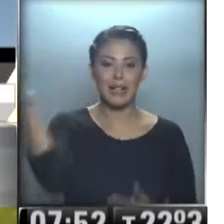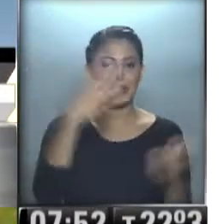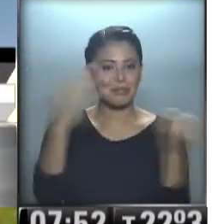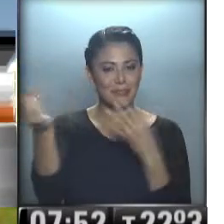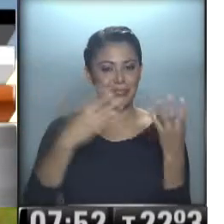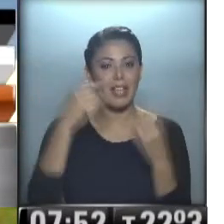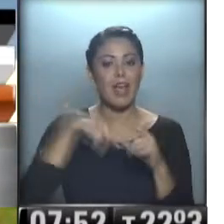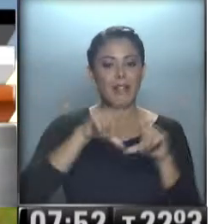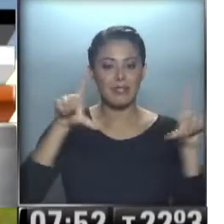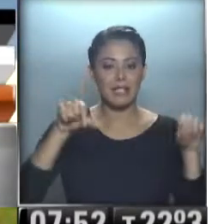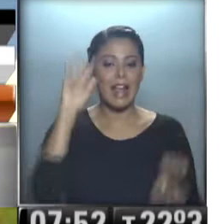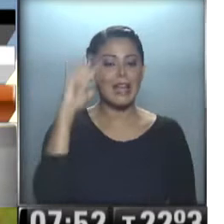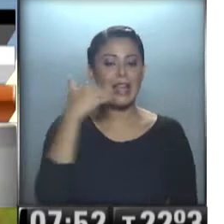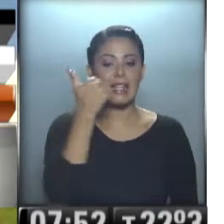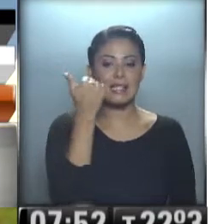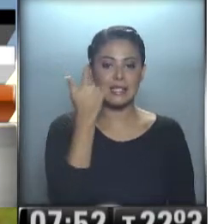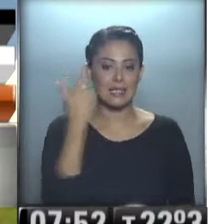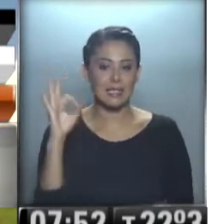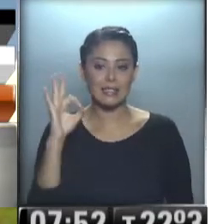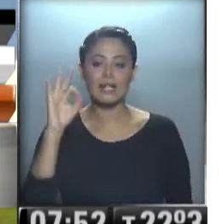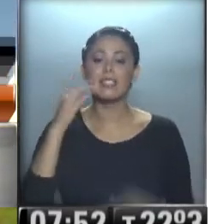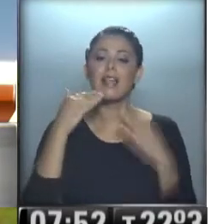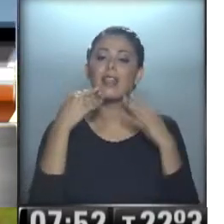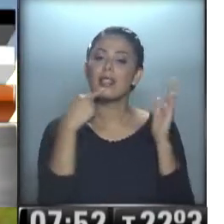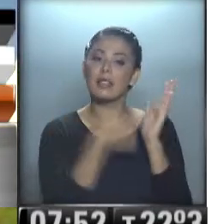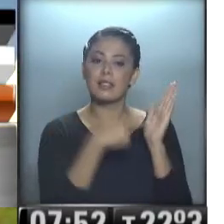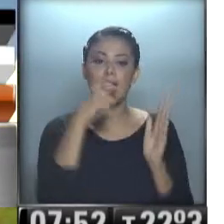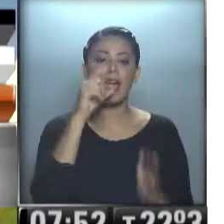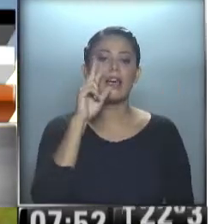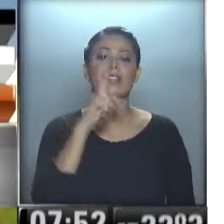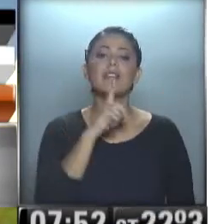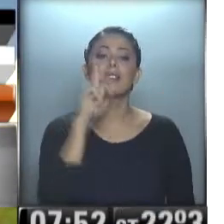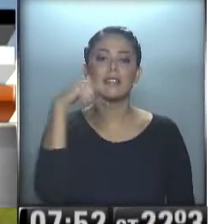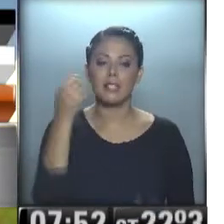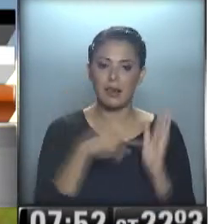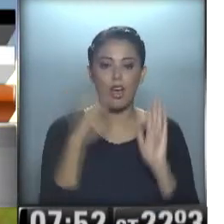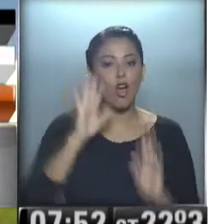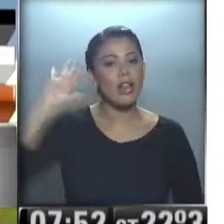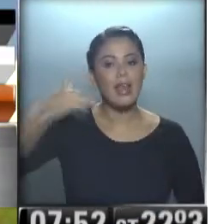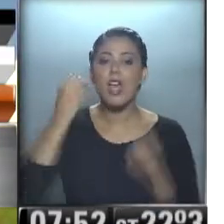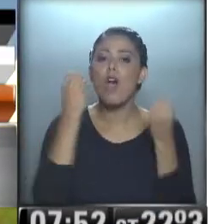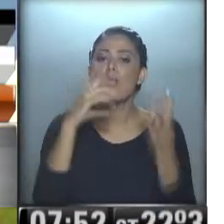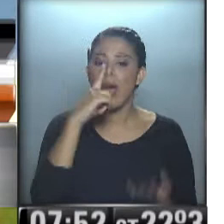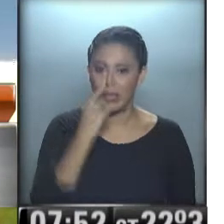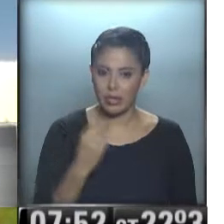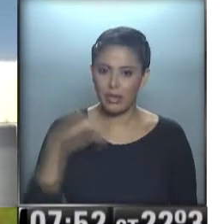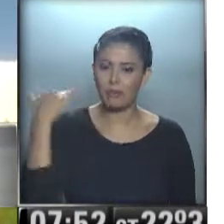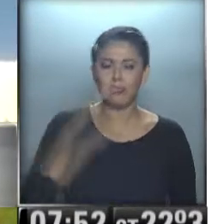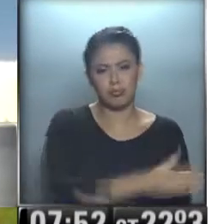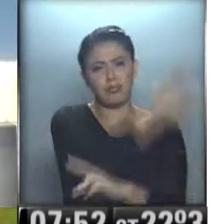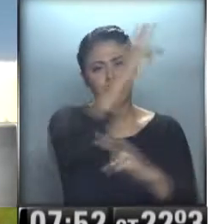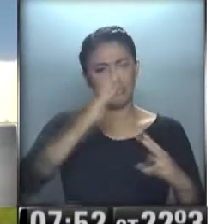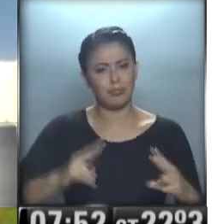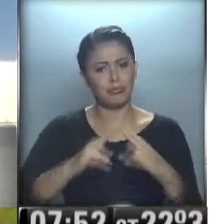Nadia 6:30 a través de la pantalla. A ver, Cristina del Norte dice: hola, Nadia, buen día, tanto tiempo,